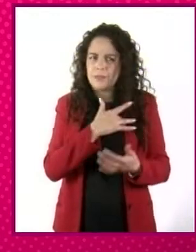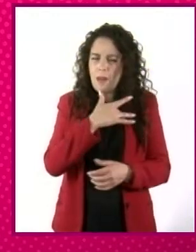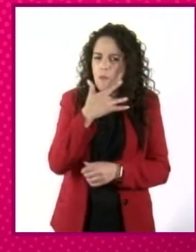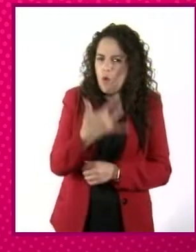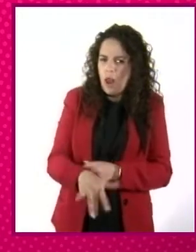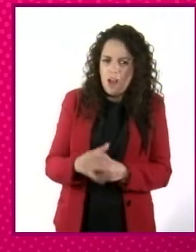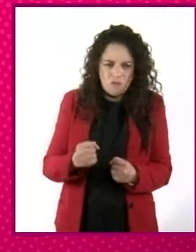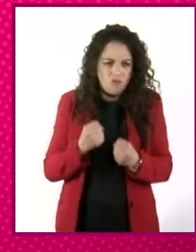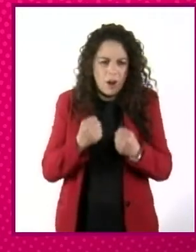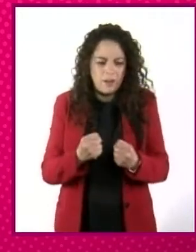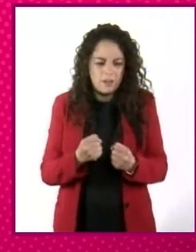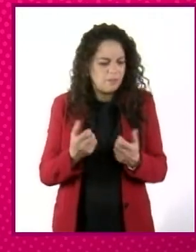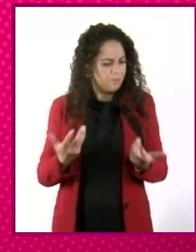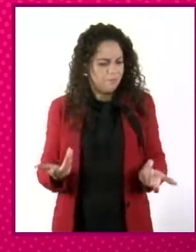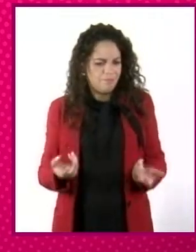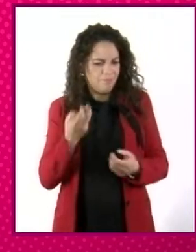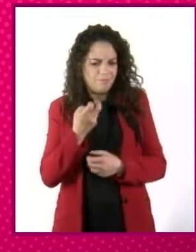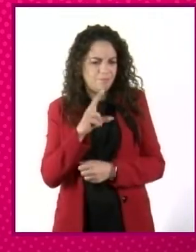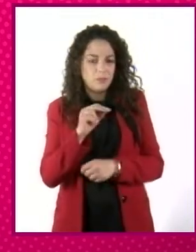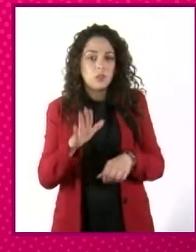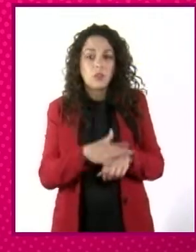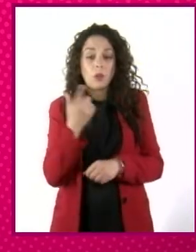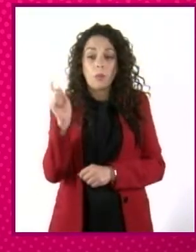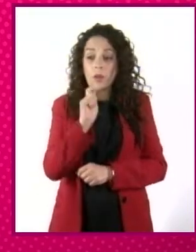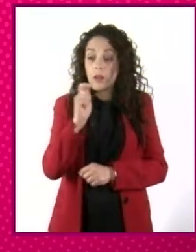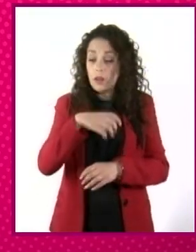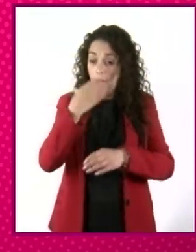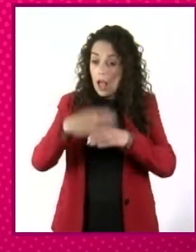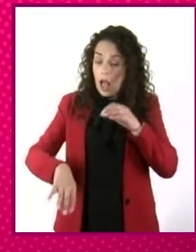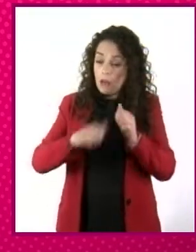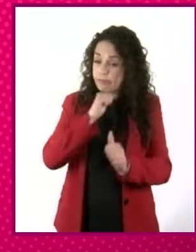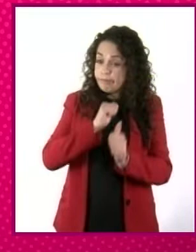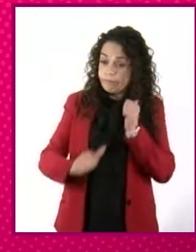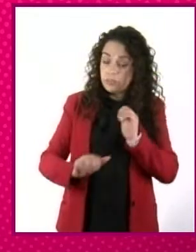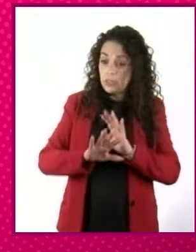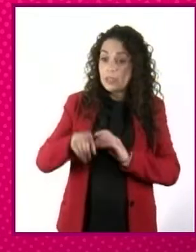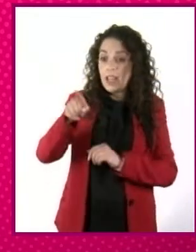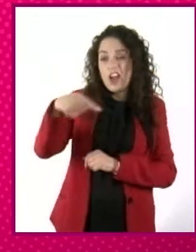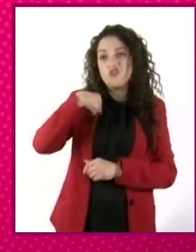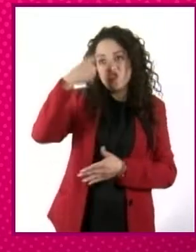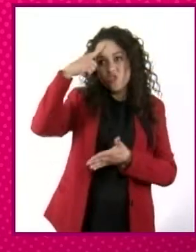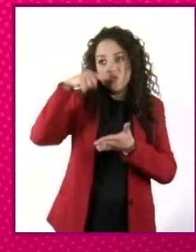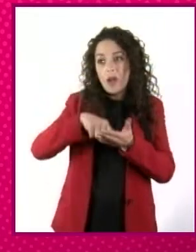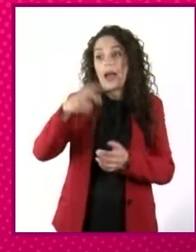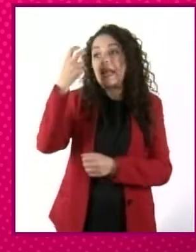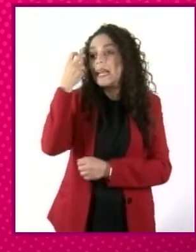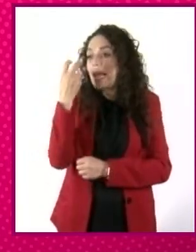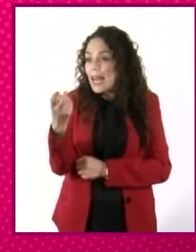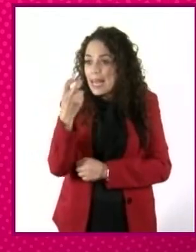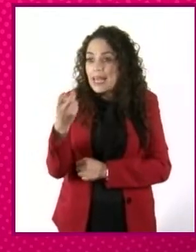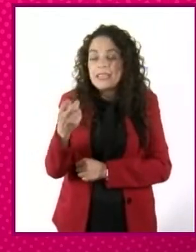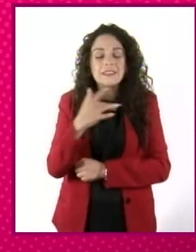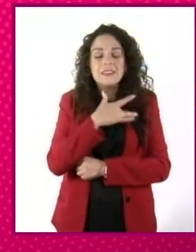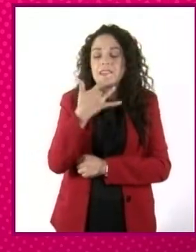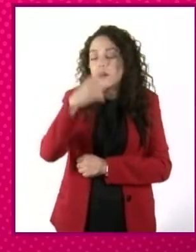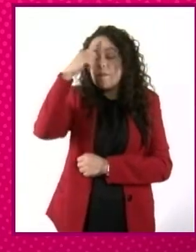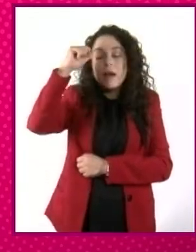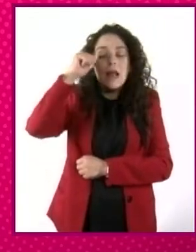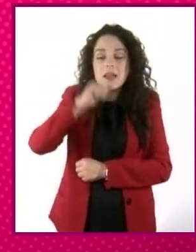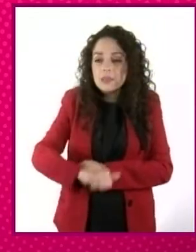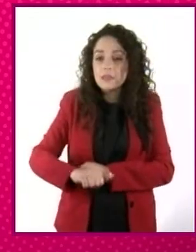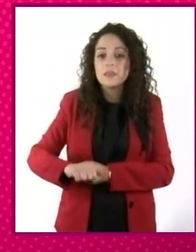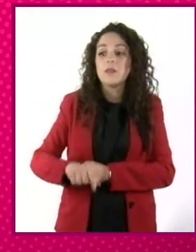que suframos mucho cuando terminamos una relación porque pensamos que esa era la persona y que nunca más nos vamos a enamorar, por ejemplo.